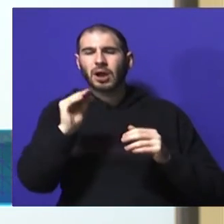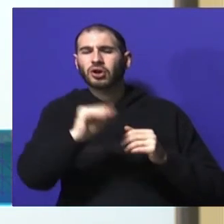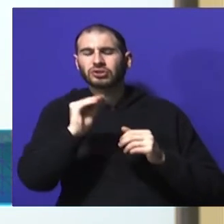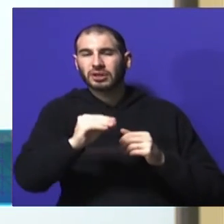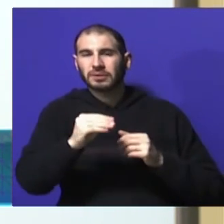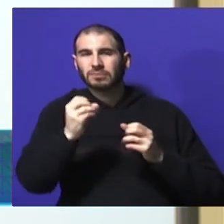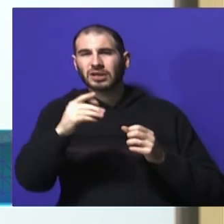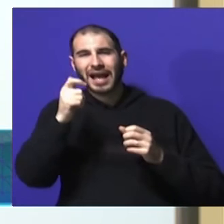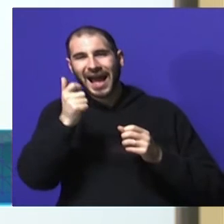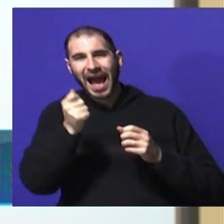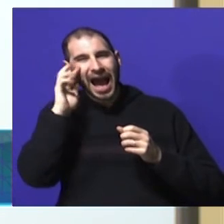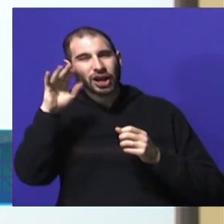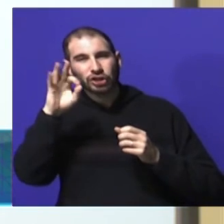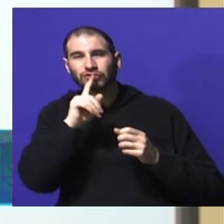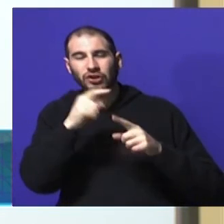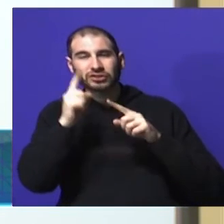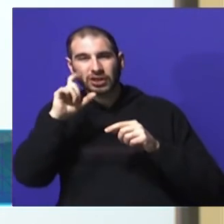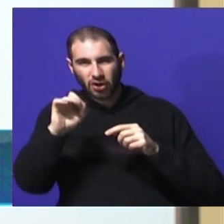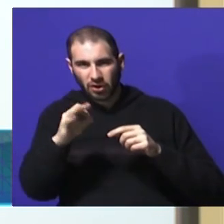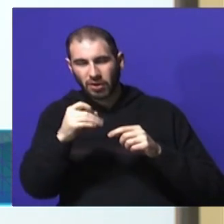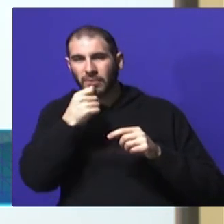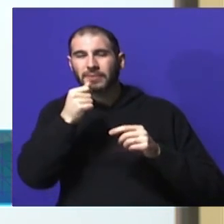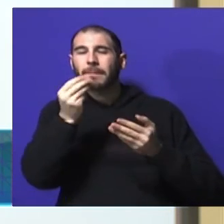por agrotóxicos, especialmente por glifosato.